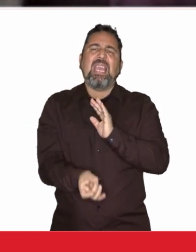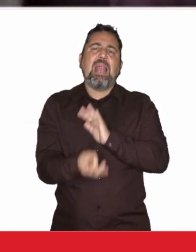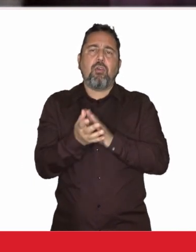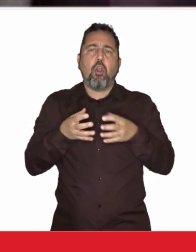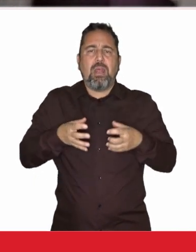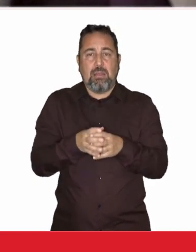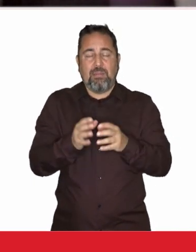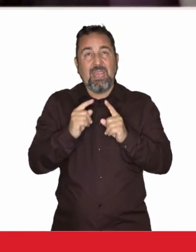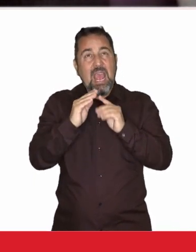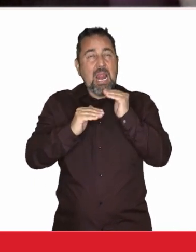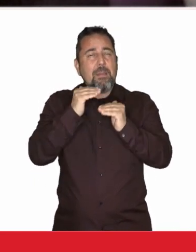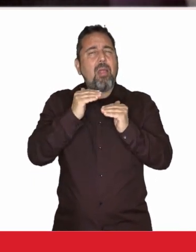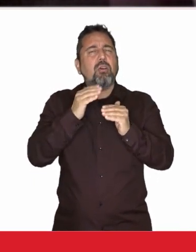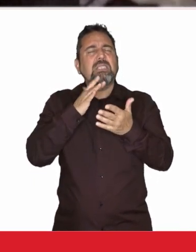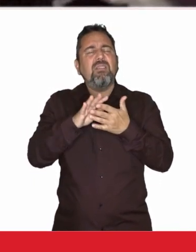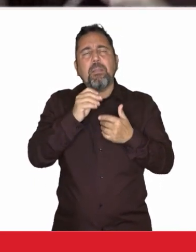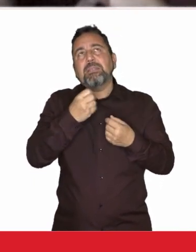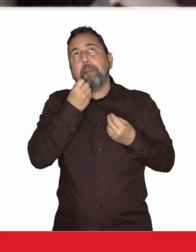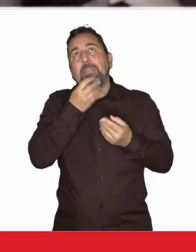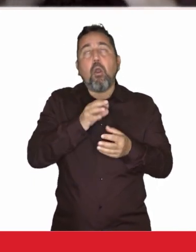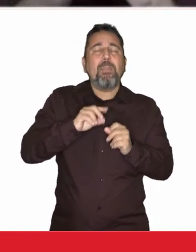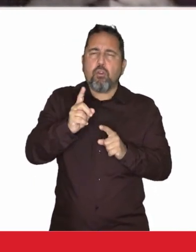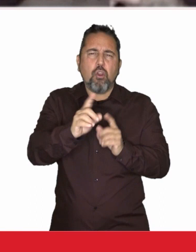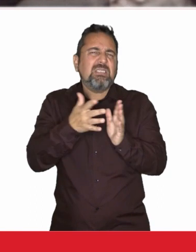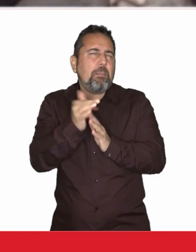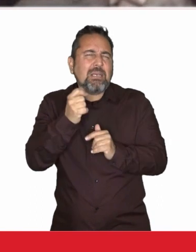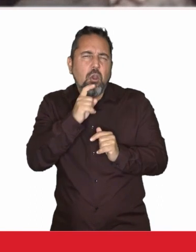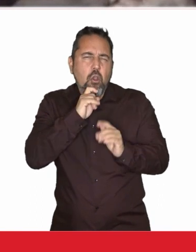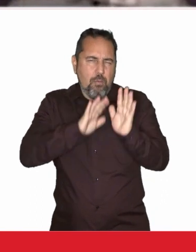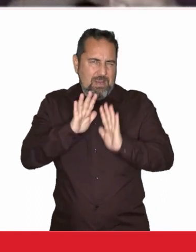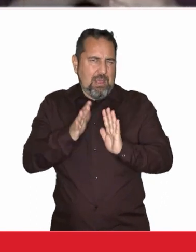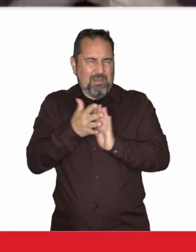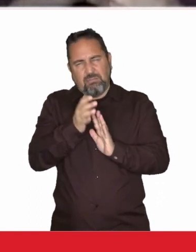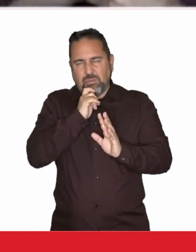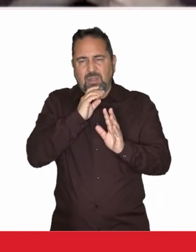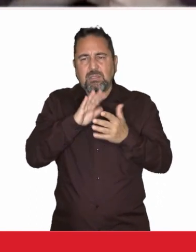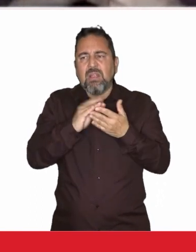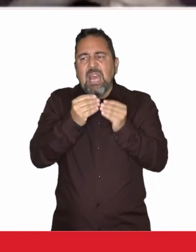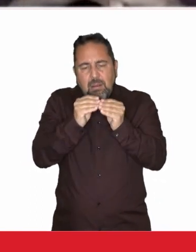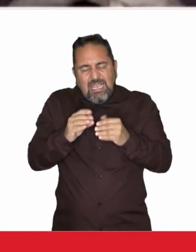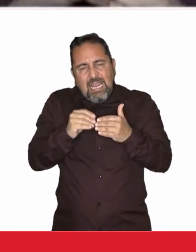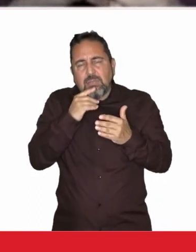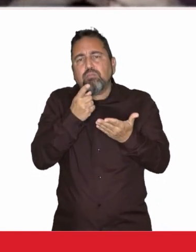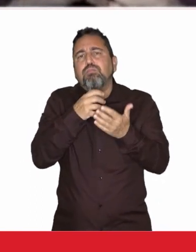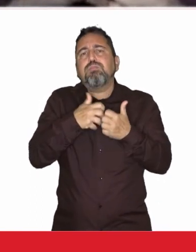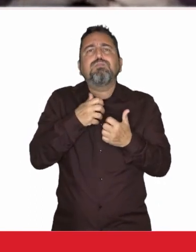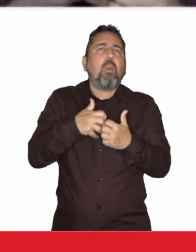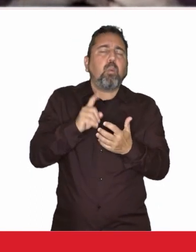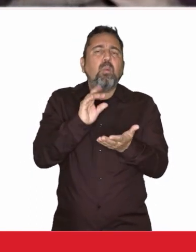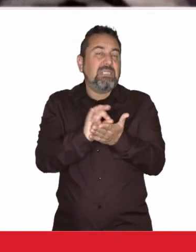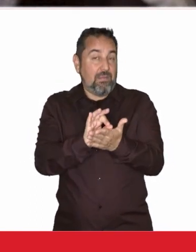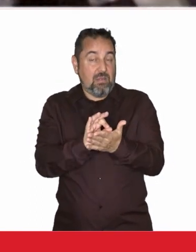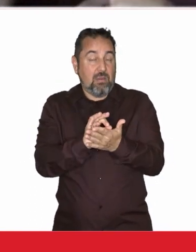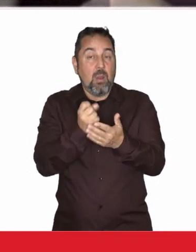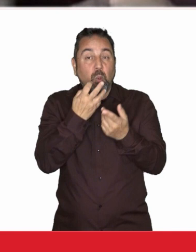creación colectiva, elevado me refiero en cuanto a complejidad, no en cuanto a que sea mejor o peor, es cuando los clientes colaboran en el diseño de productos y servicios. ¿Vale?